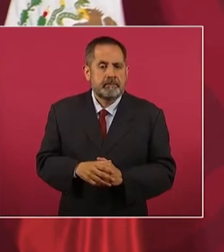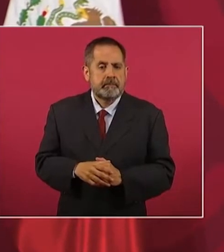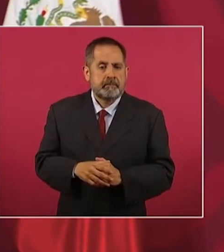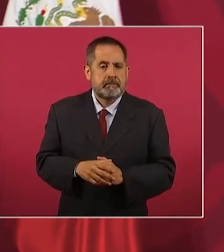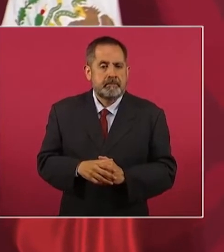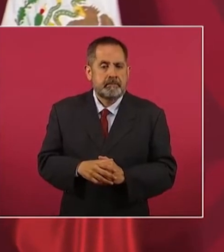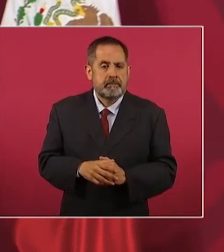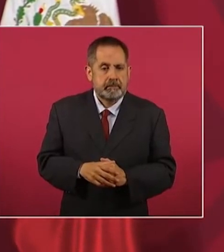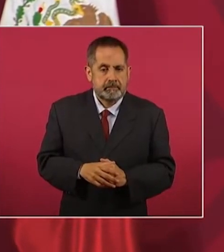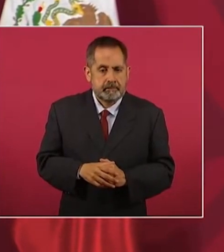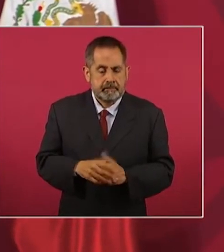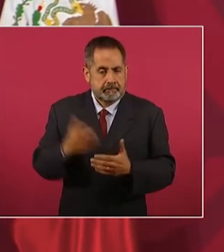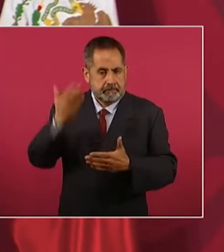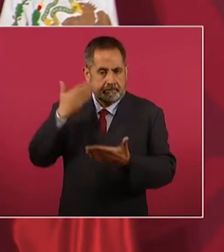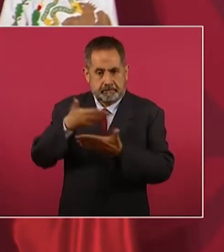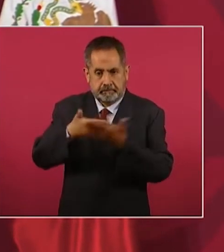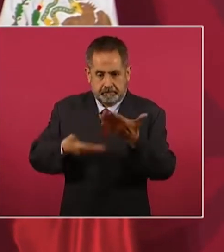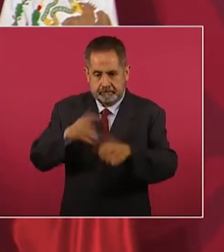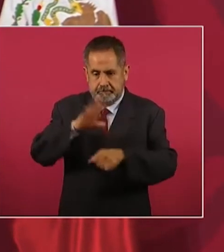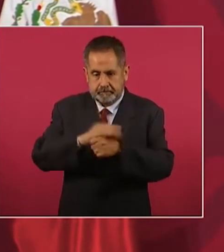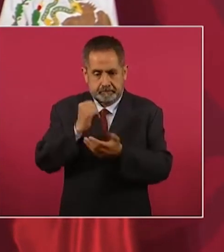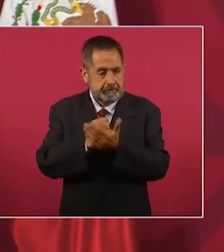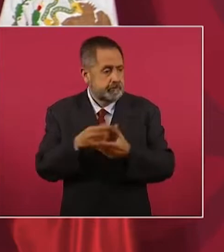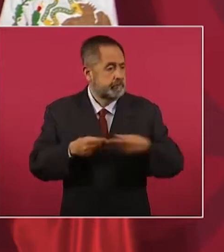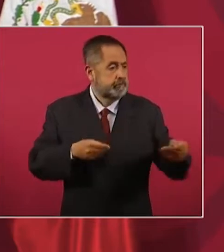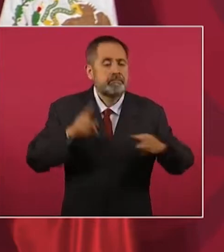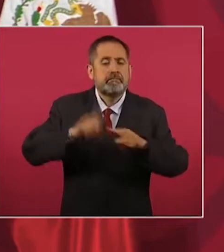La concesión la otorgó Fox